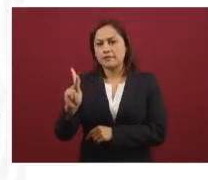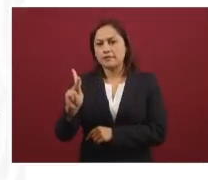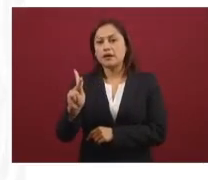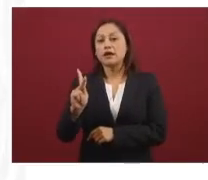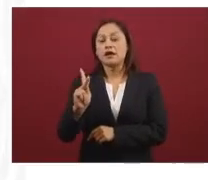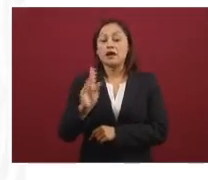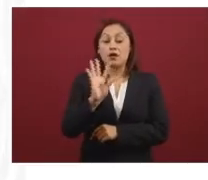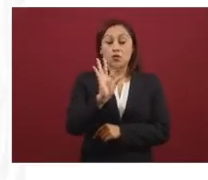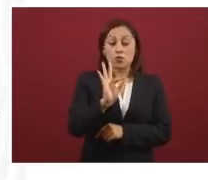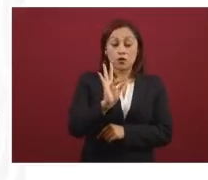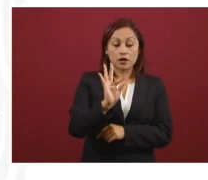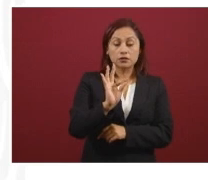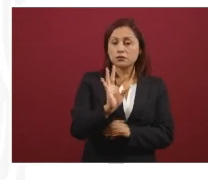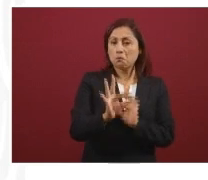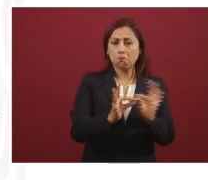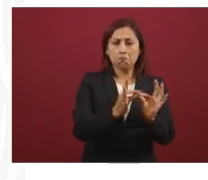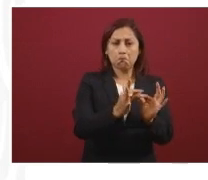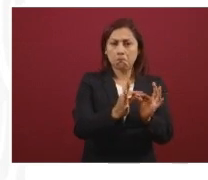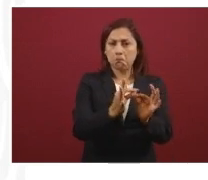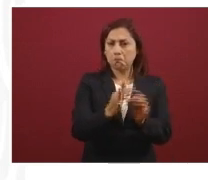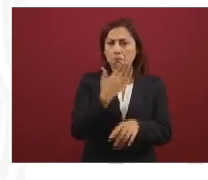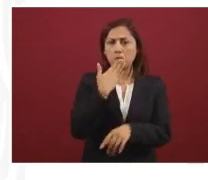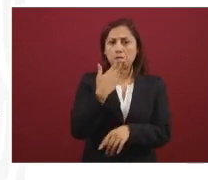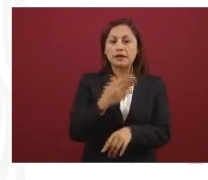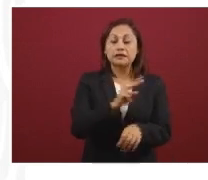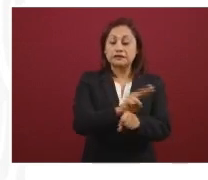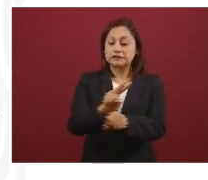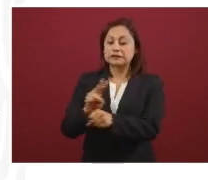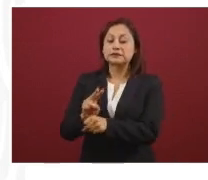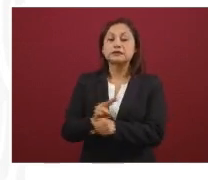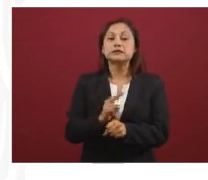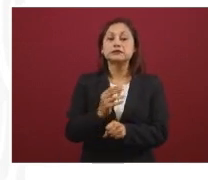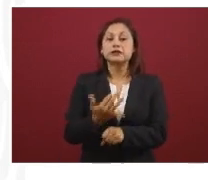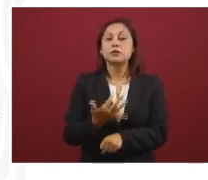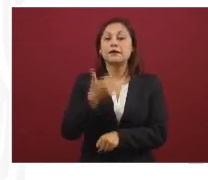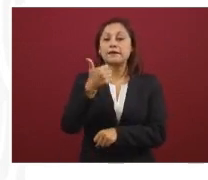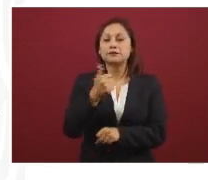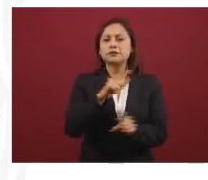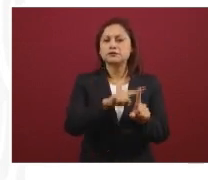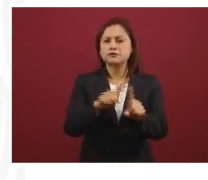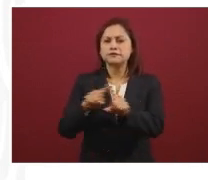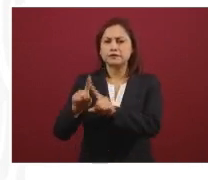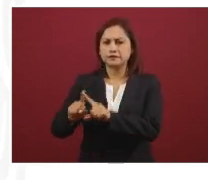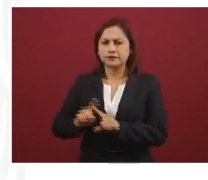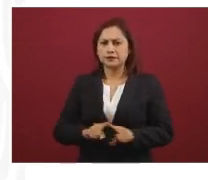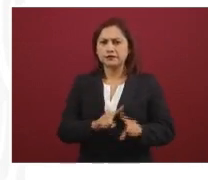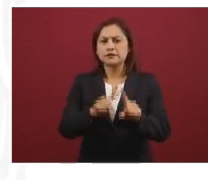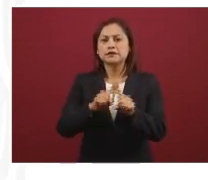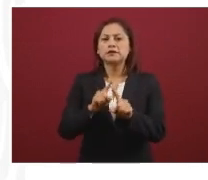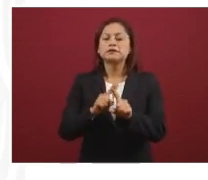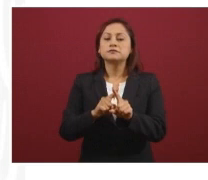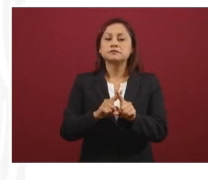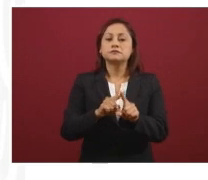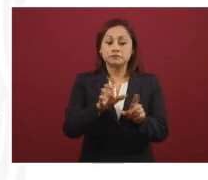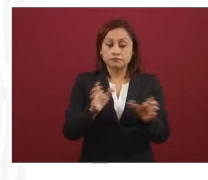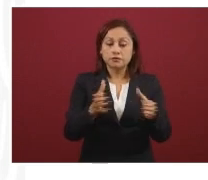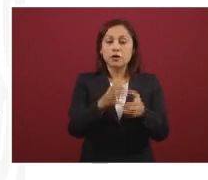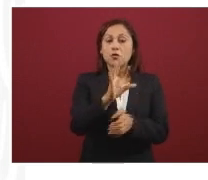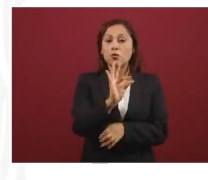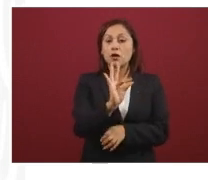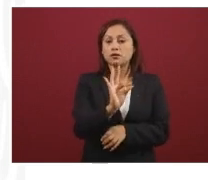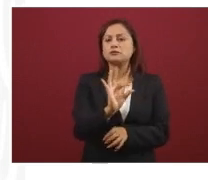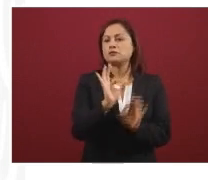infracción, 56 verificaciones a estaciones de servicio de gas LP, 40 salieron bien,